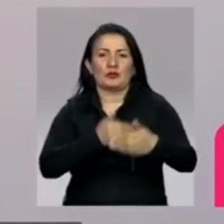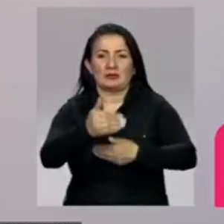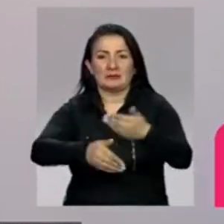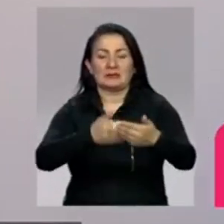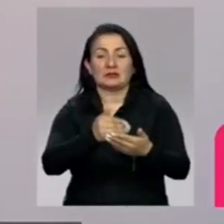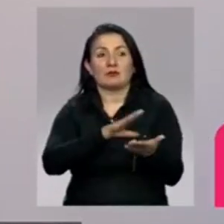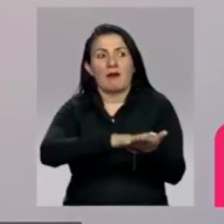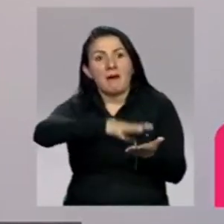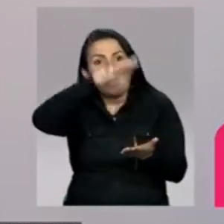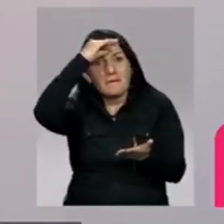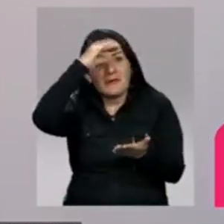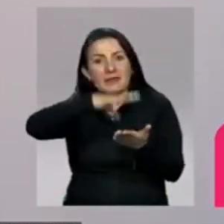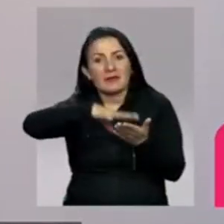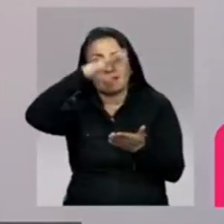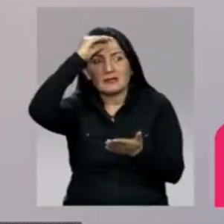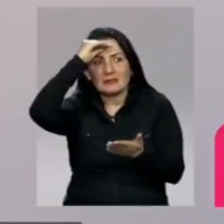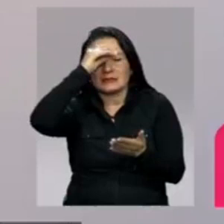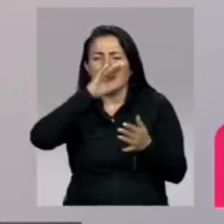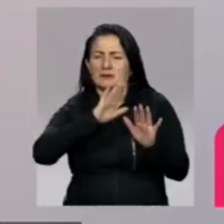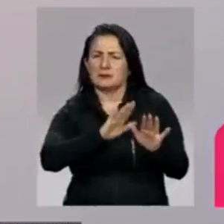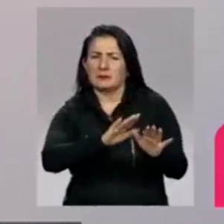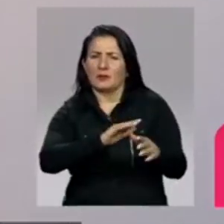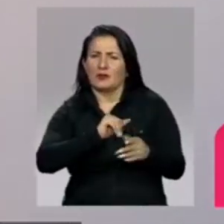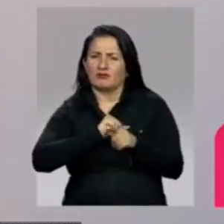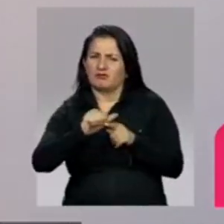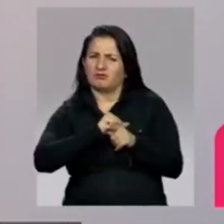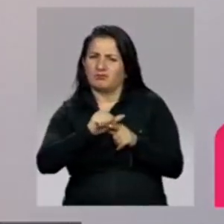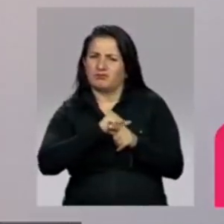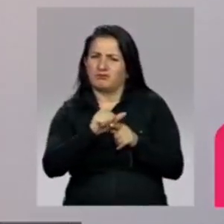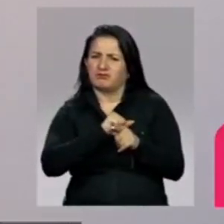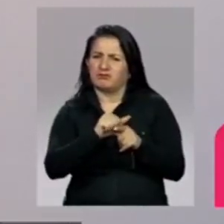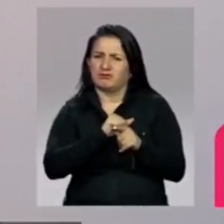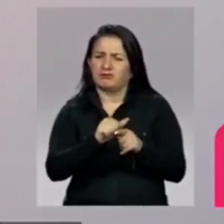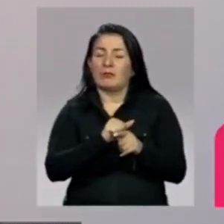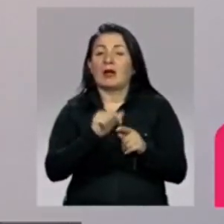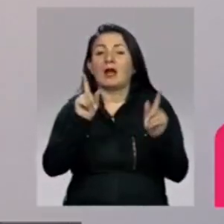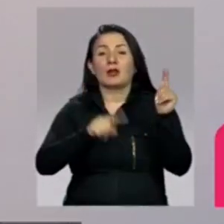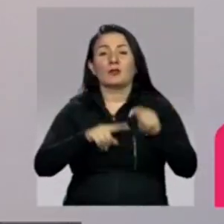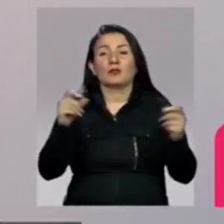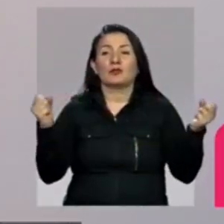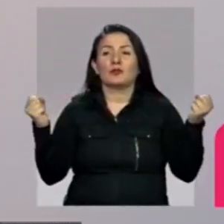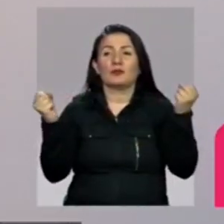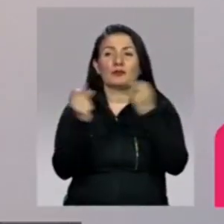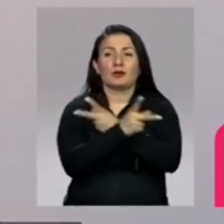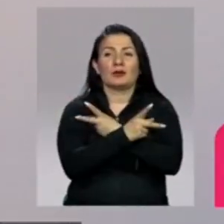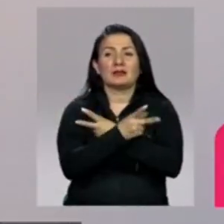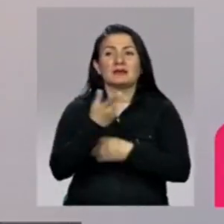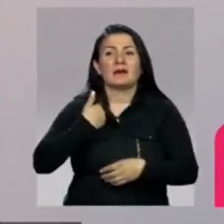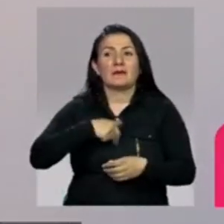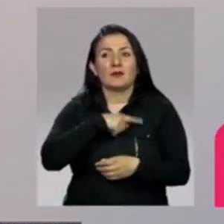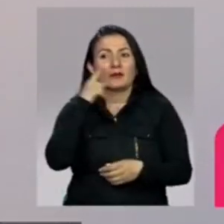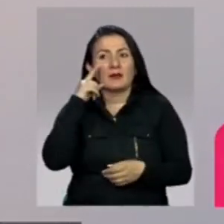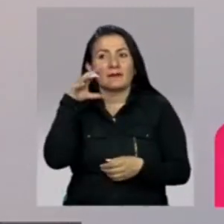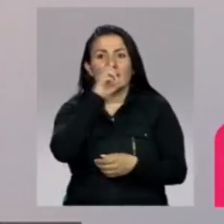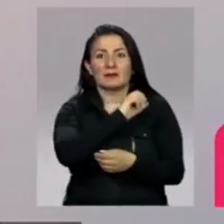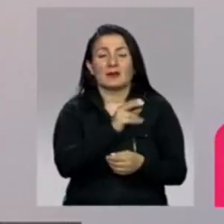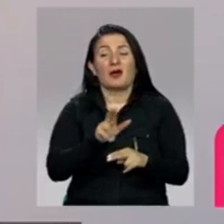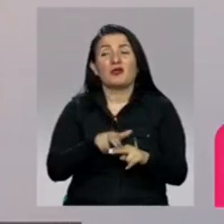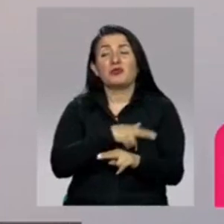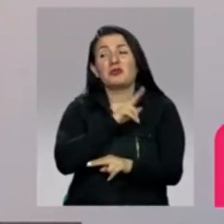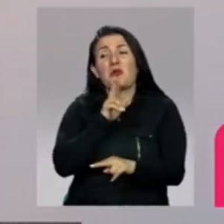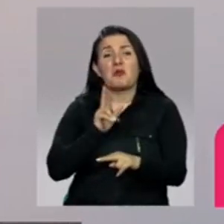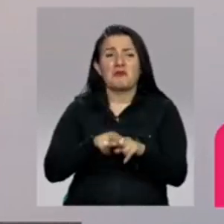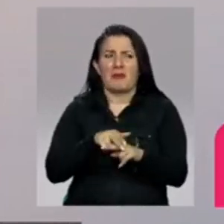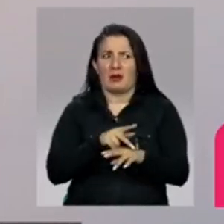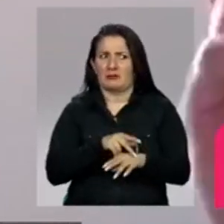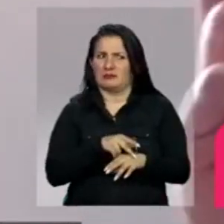muchísimo aprendizaje y desaprender. Hay muchos tipos de violencia que no somos capaces de identificar porque los tenemos tan normalizados que ya